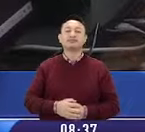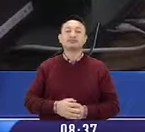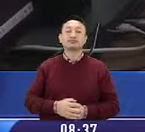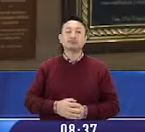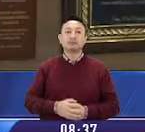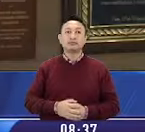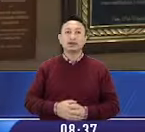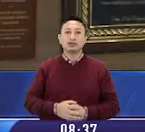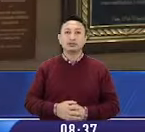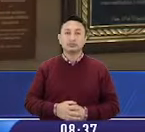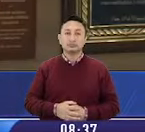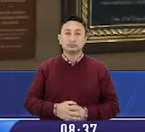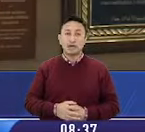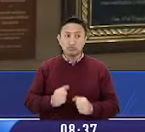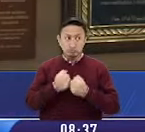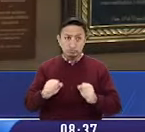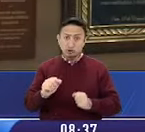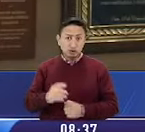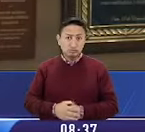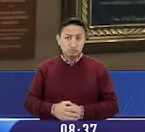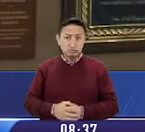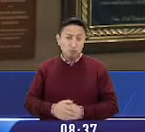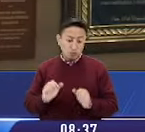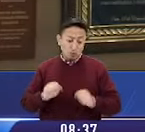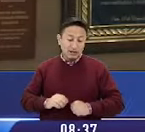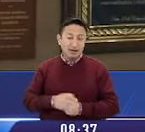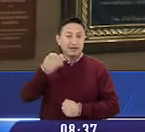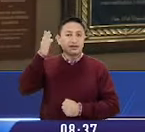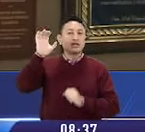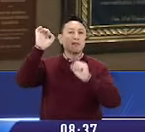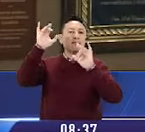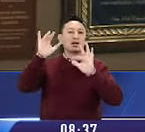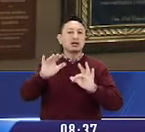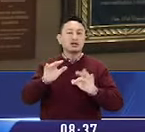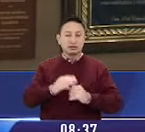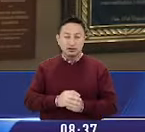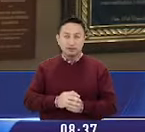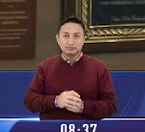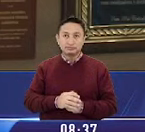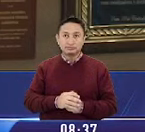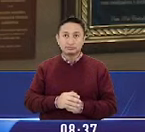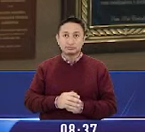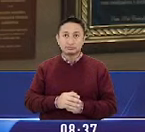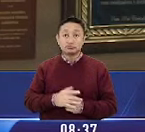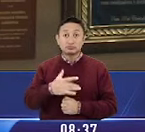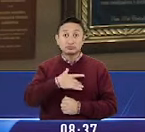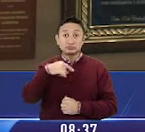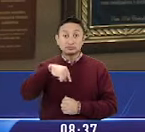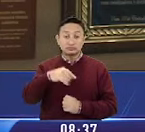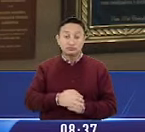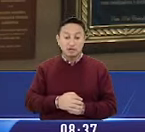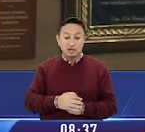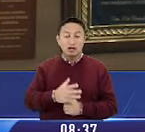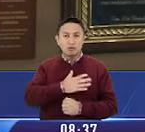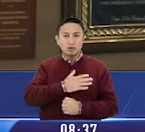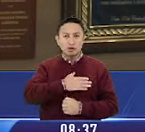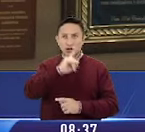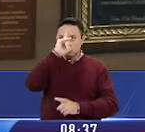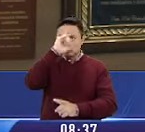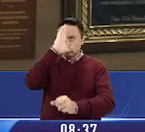profesional. Nada es imposible, primeramente con la bendición de Dios. Tenemos que plantearnos nuestro